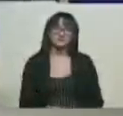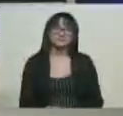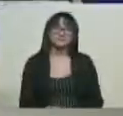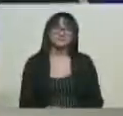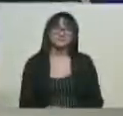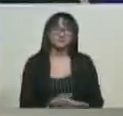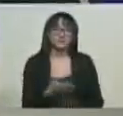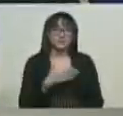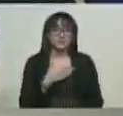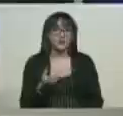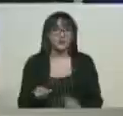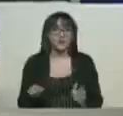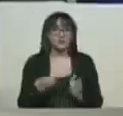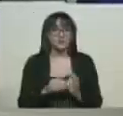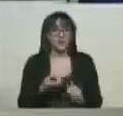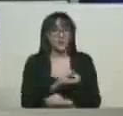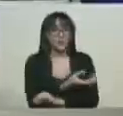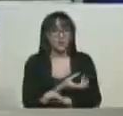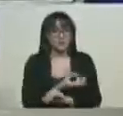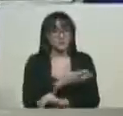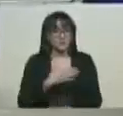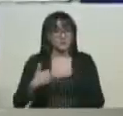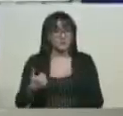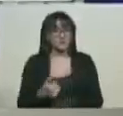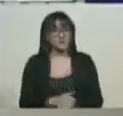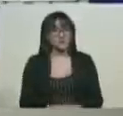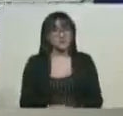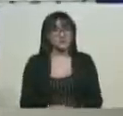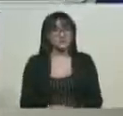¿Ustedes quieren que vuelva a las guarimbas?